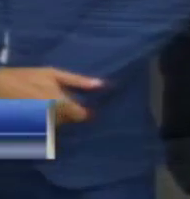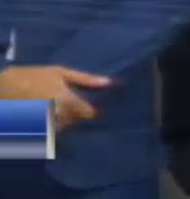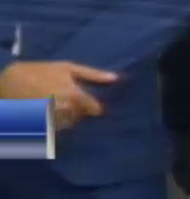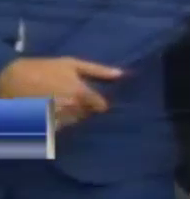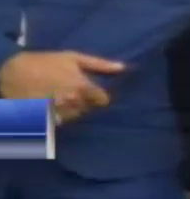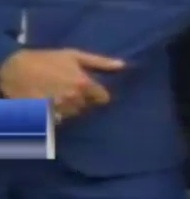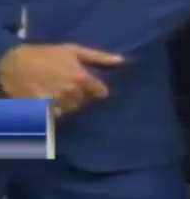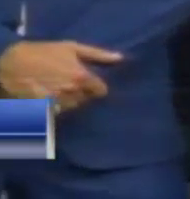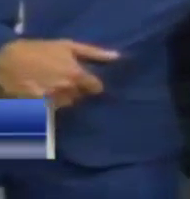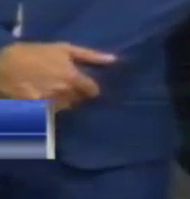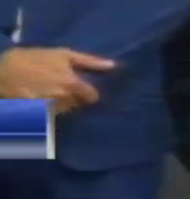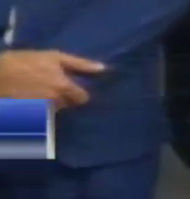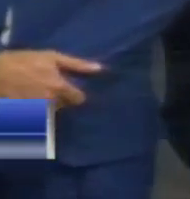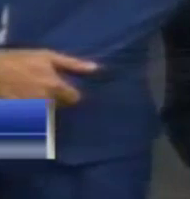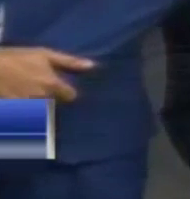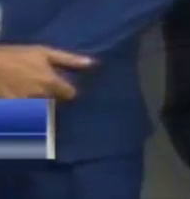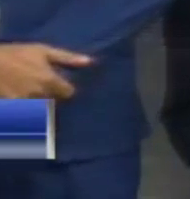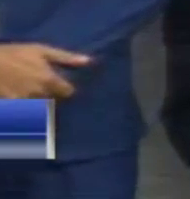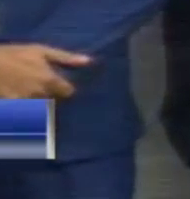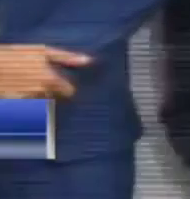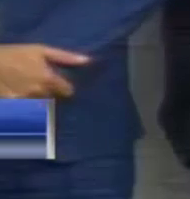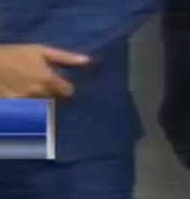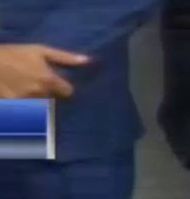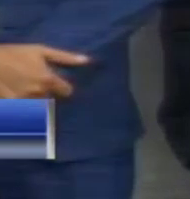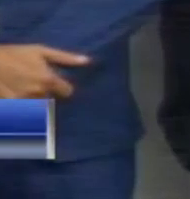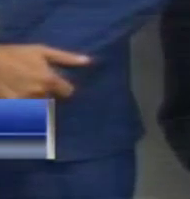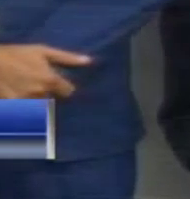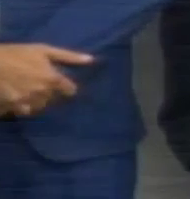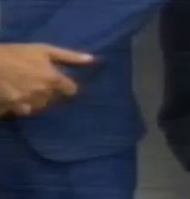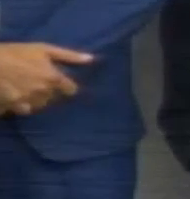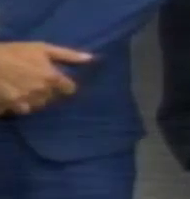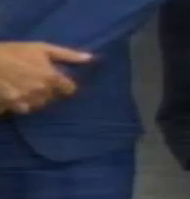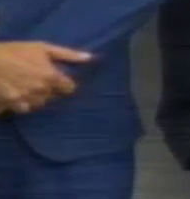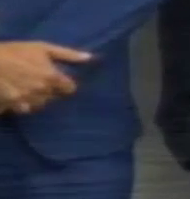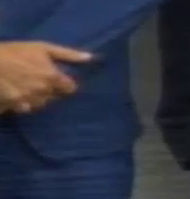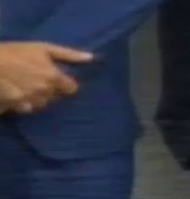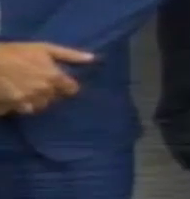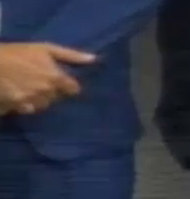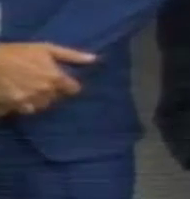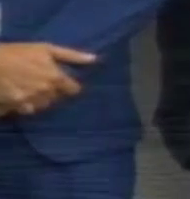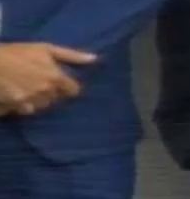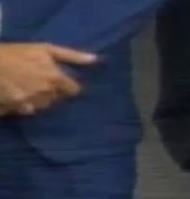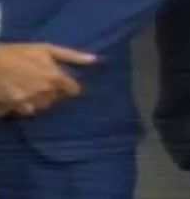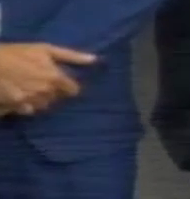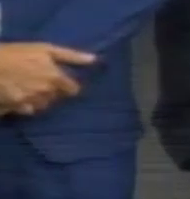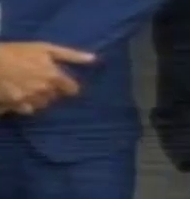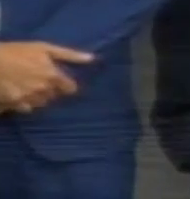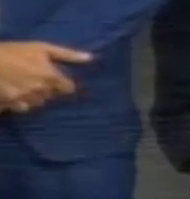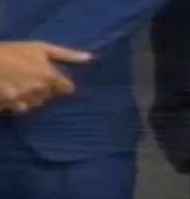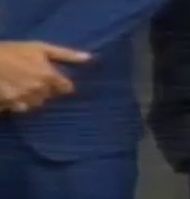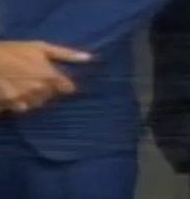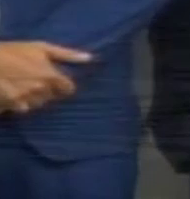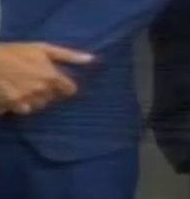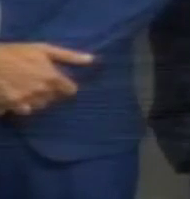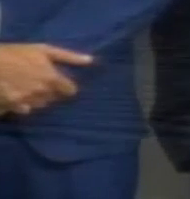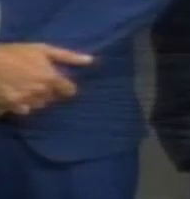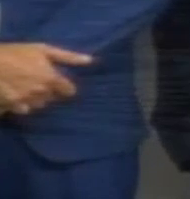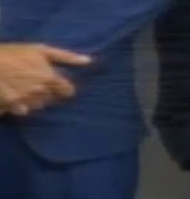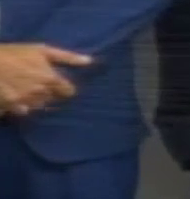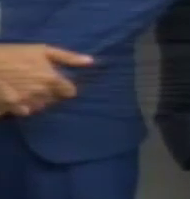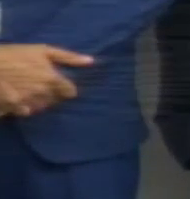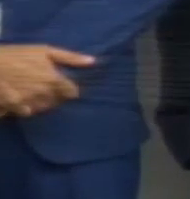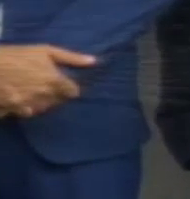están acompañando. Como grupo parlamentario vamos a dar una conferencia dentro de una hora sobre lo que nos